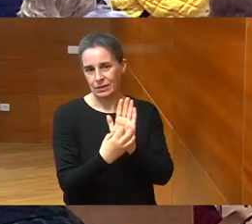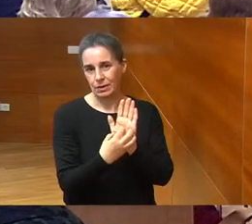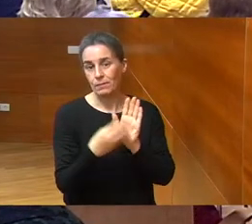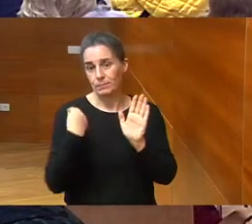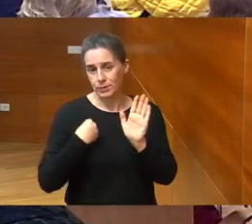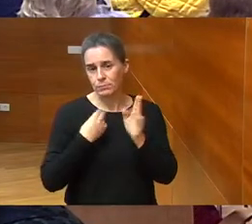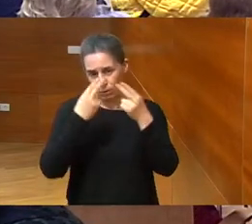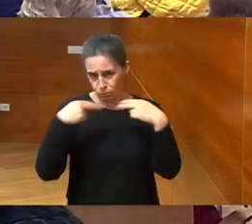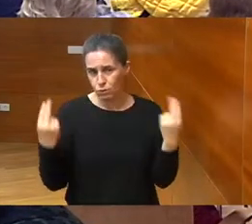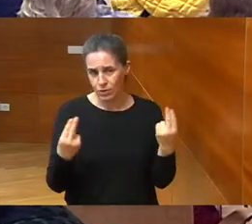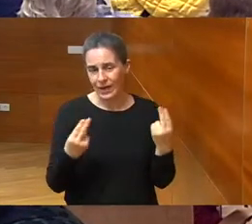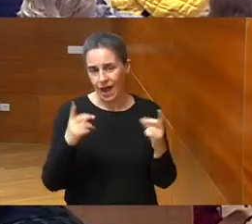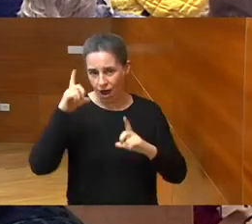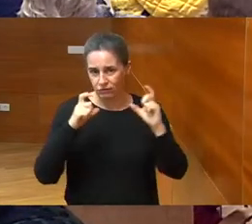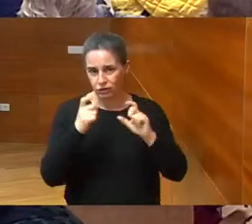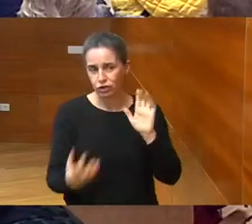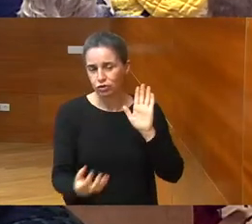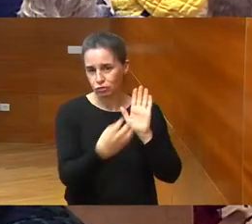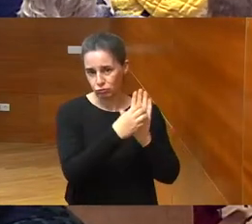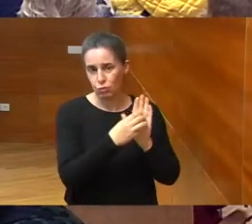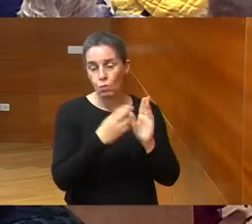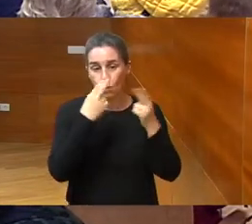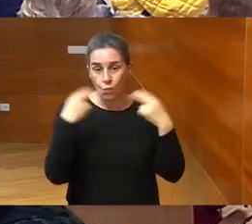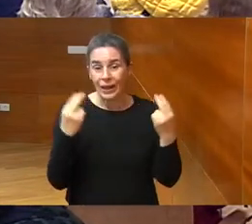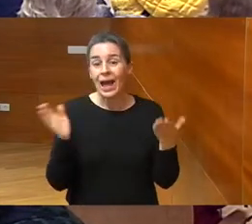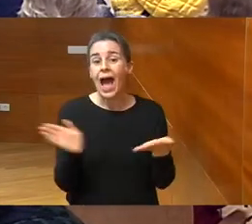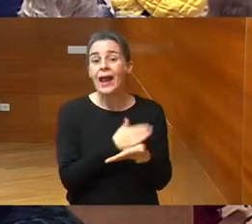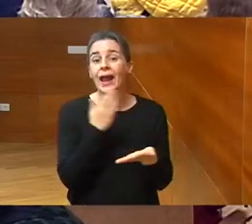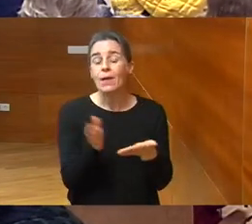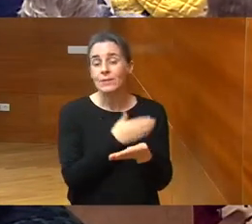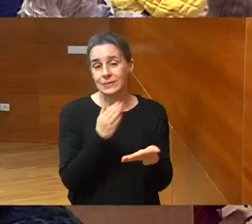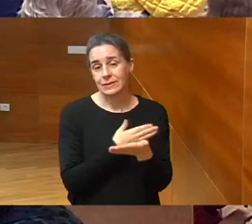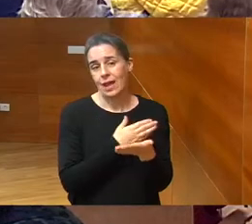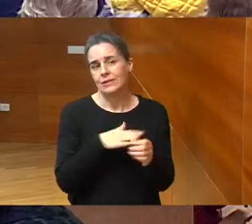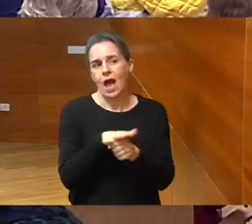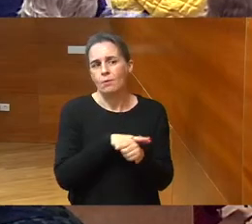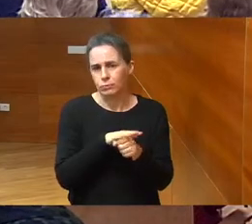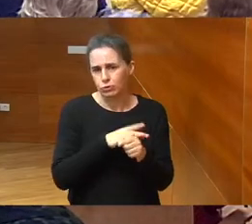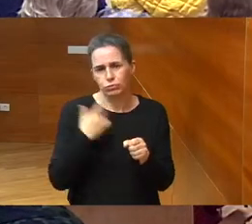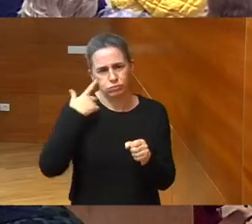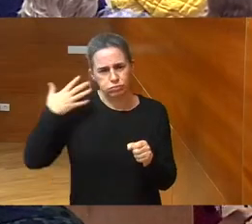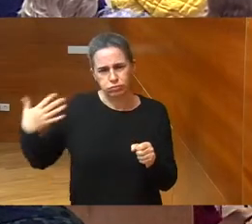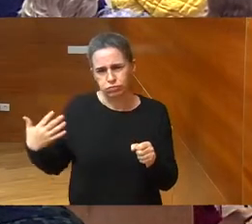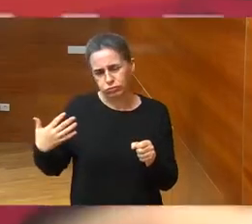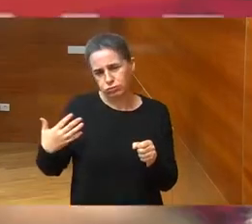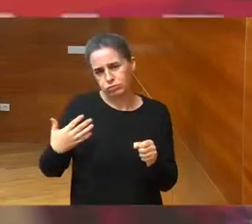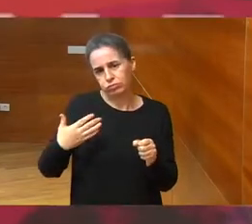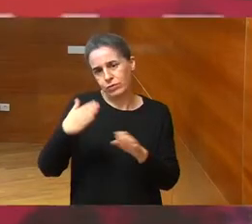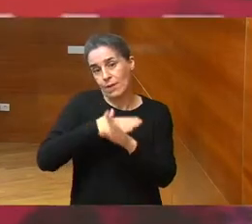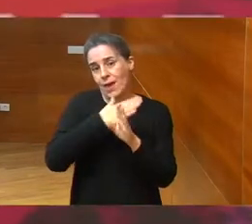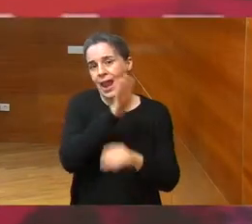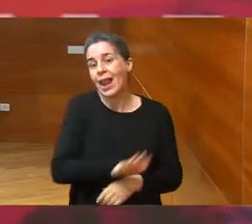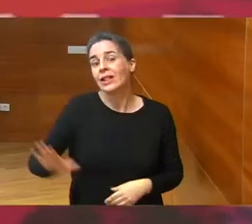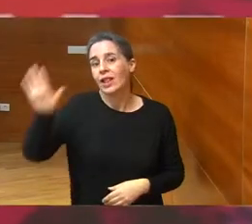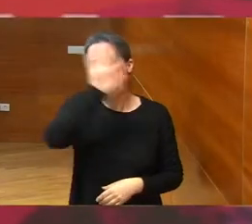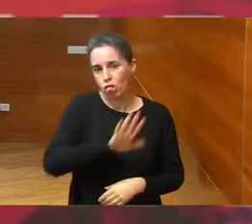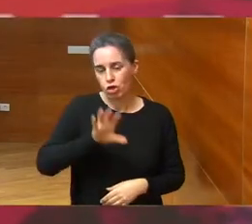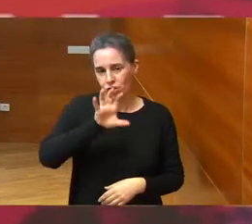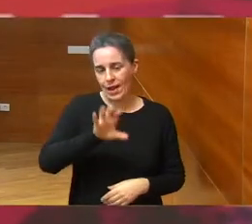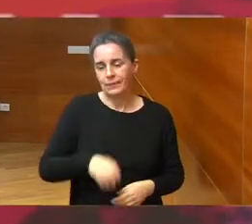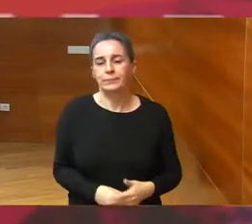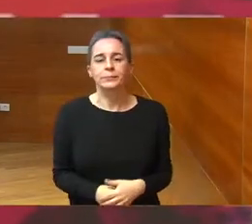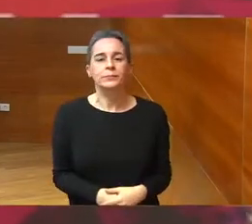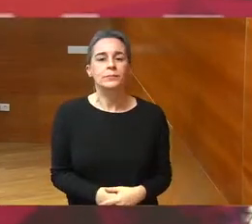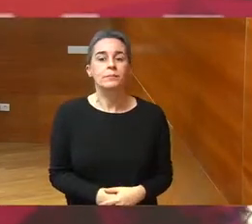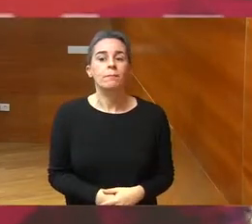publicaron en revistas de ámbito muy conocidas de ámbito nacional después por ejemplo por dar